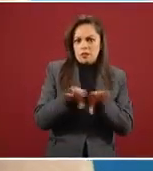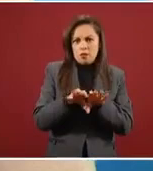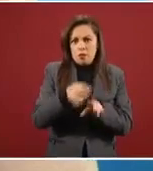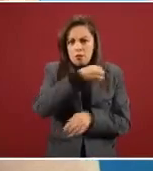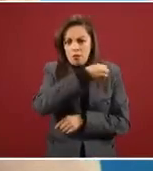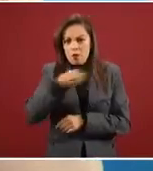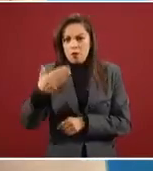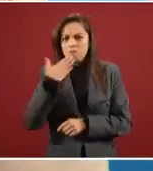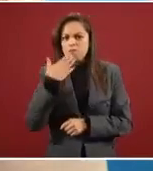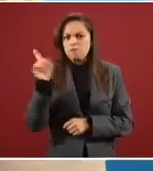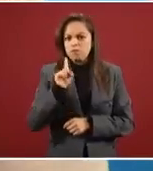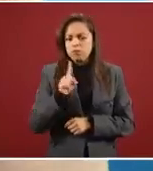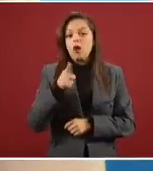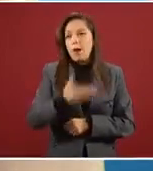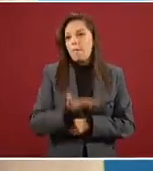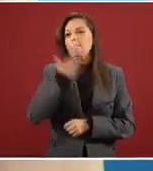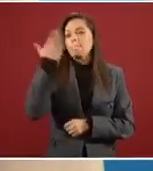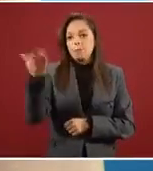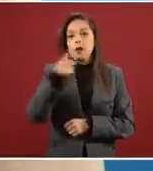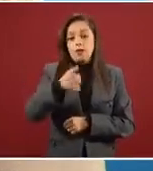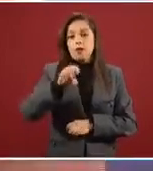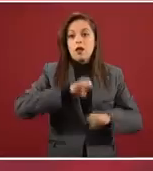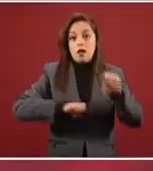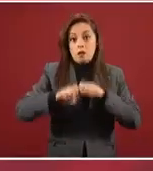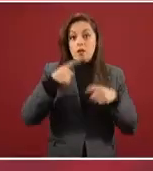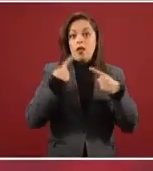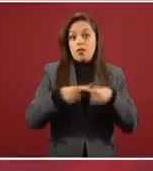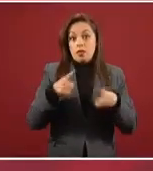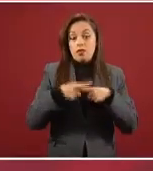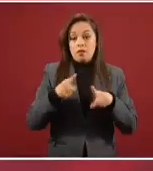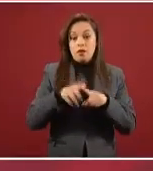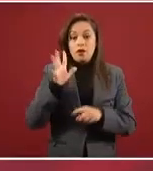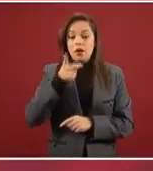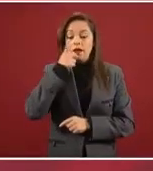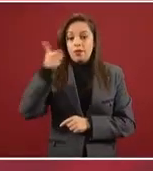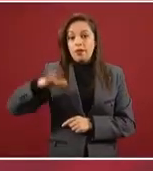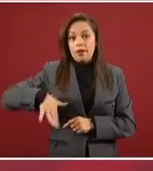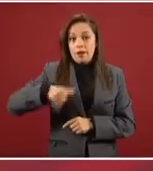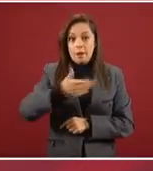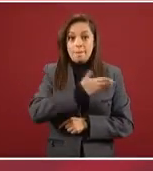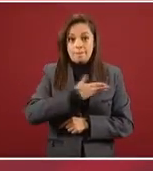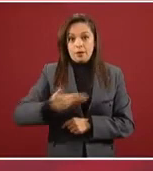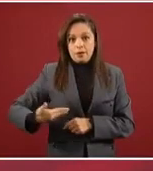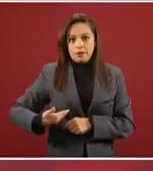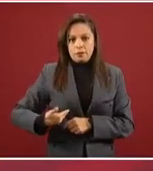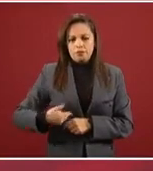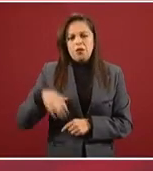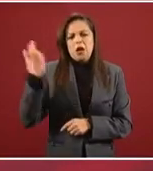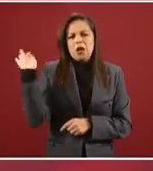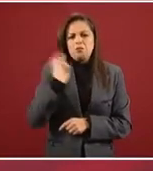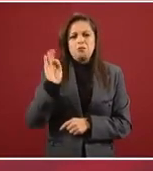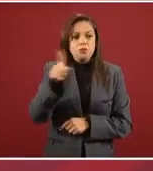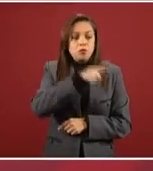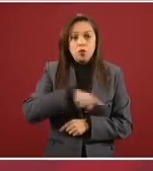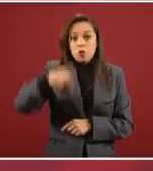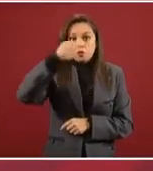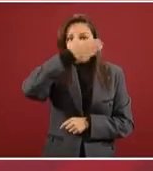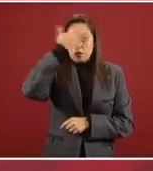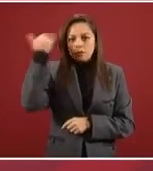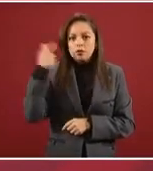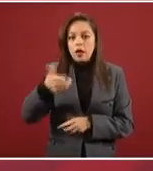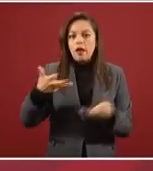las empresas, muchas de ellas, como aquí también ya lo dijo el presidente, quizá no tienen conocimiento de que se dan estas